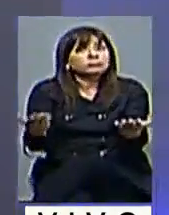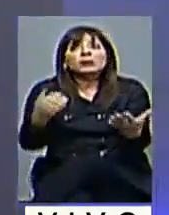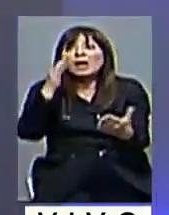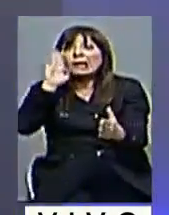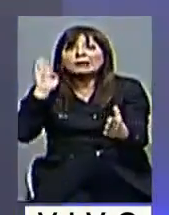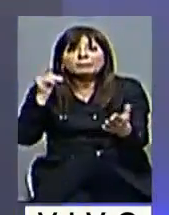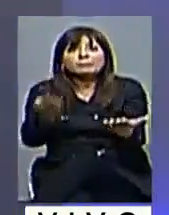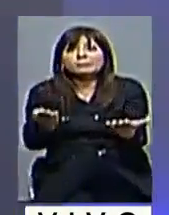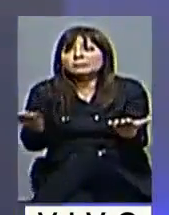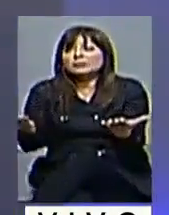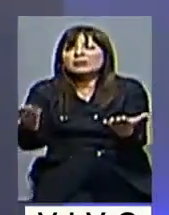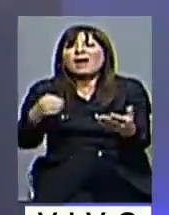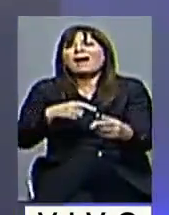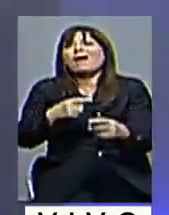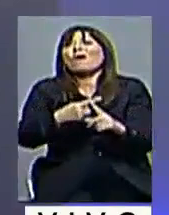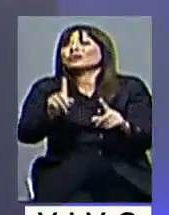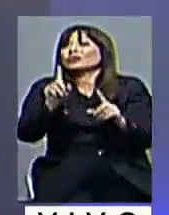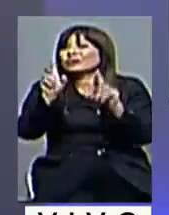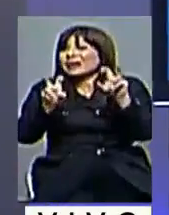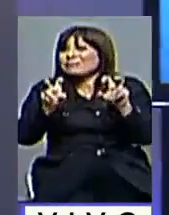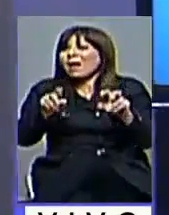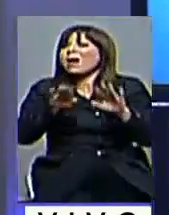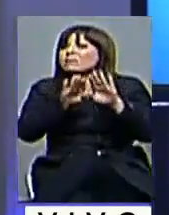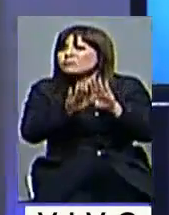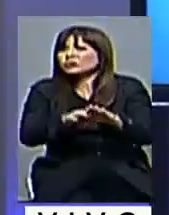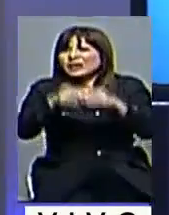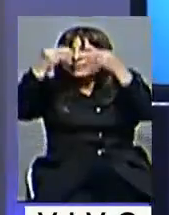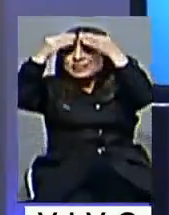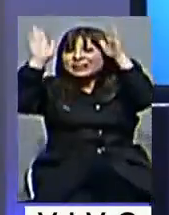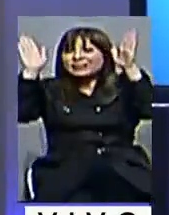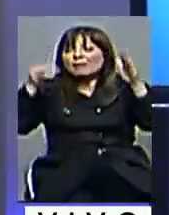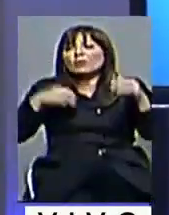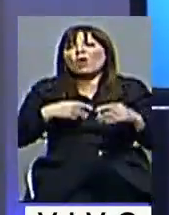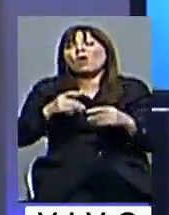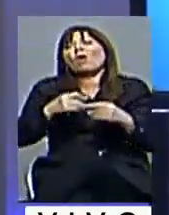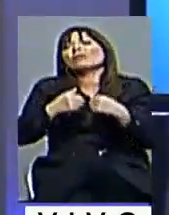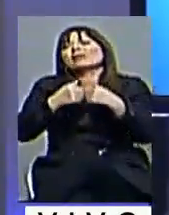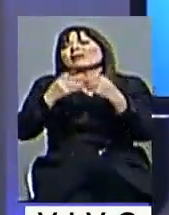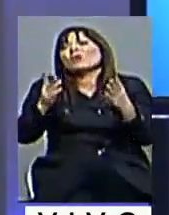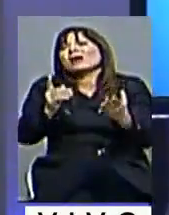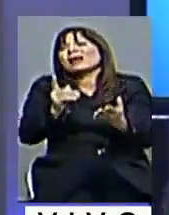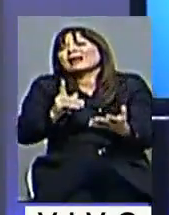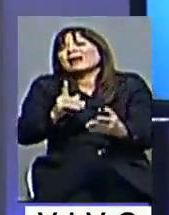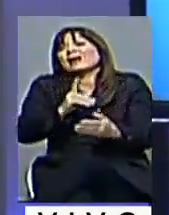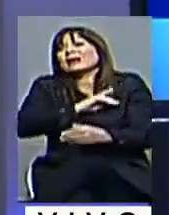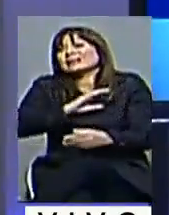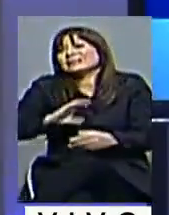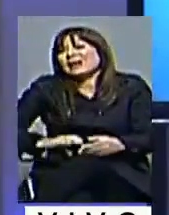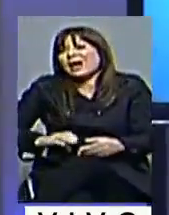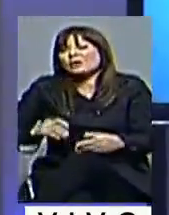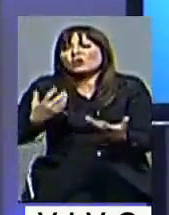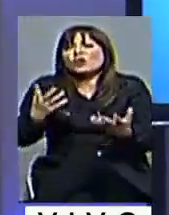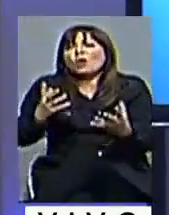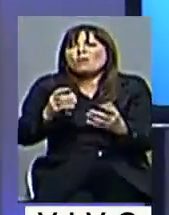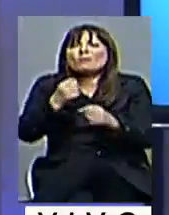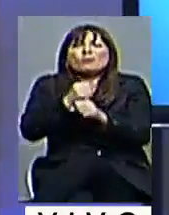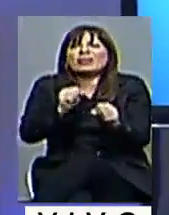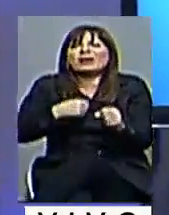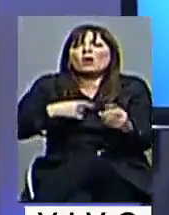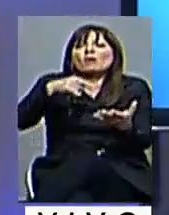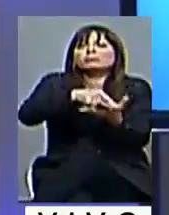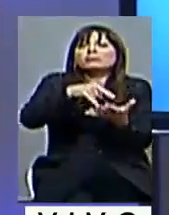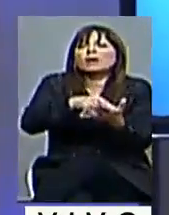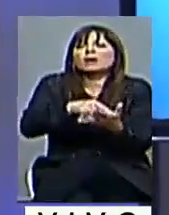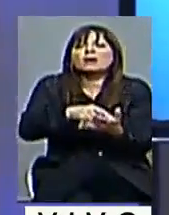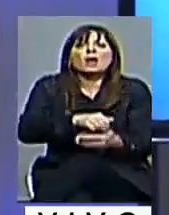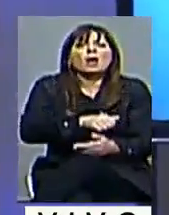apoyar gente del Frente Amplio, en otros temas gente de la DC, en otros del PPD. Tú no puedes ver a los partidos políticos en la Cámara como un bloque, que todos van a